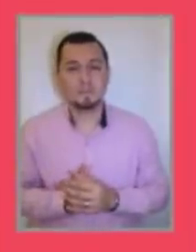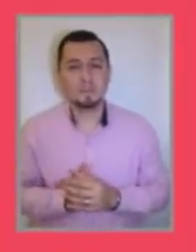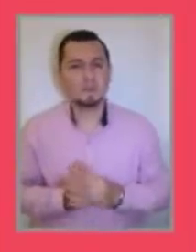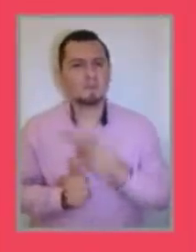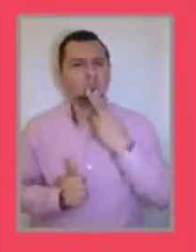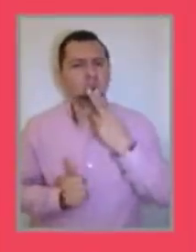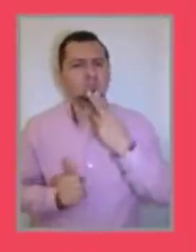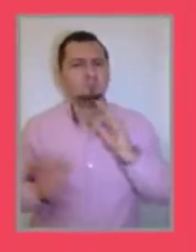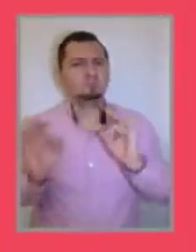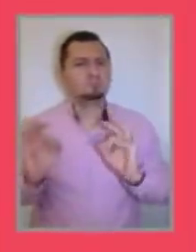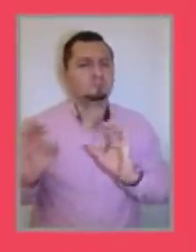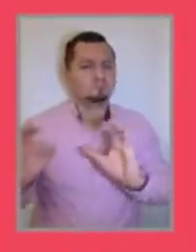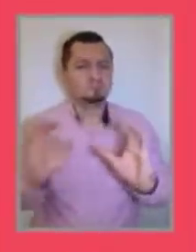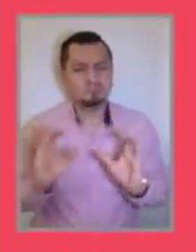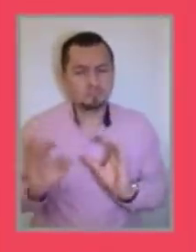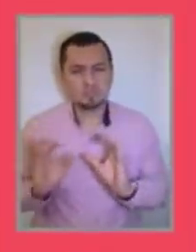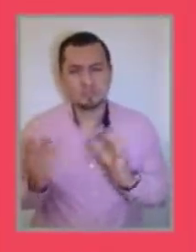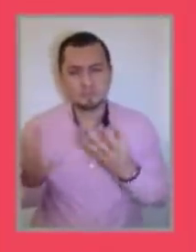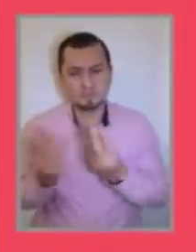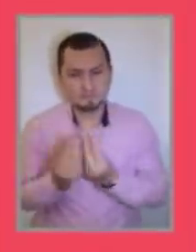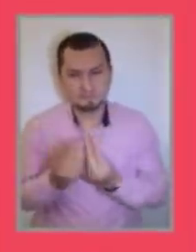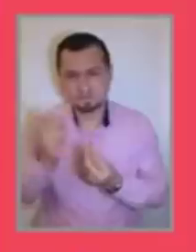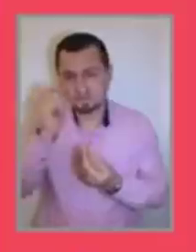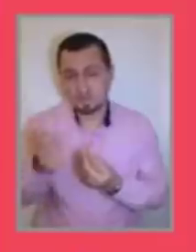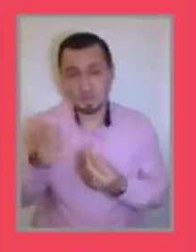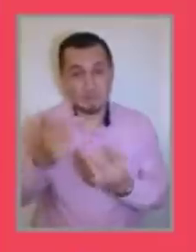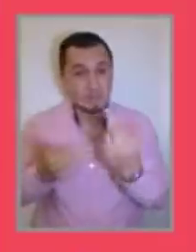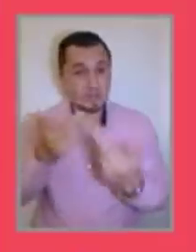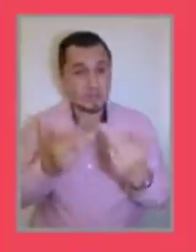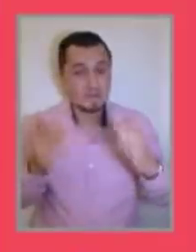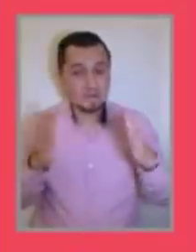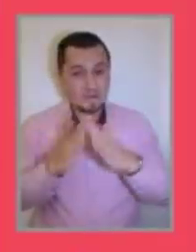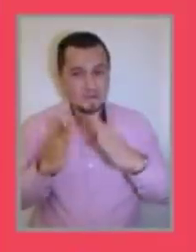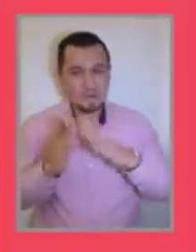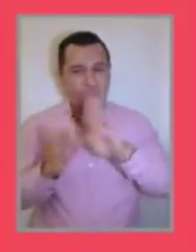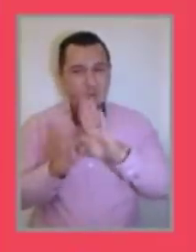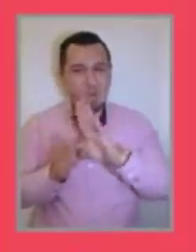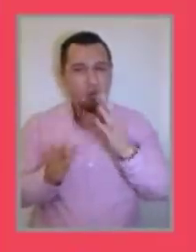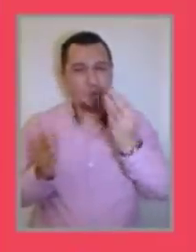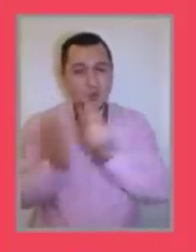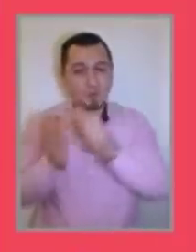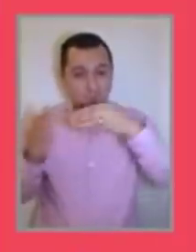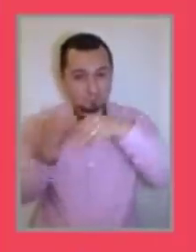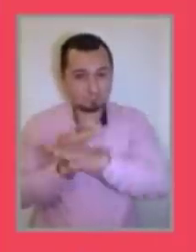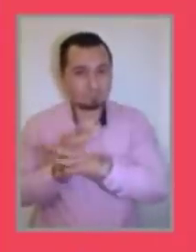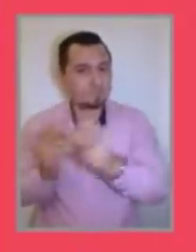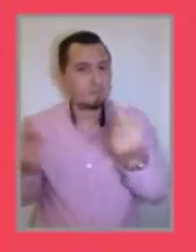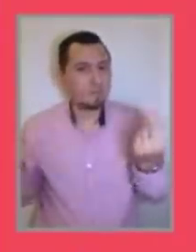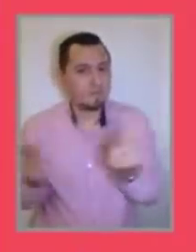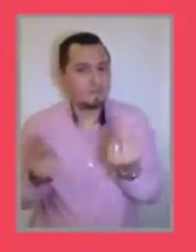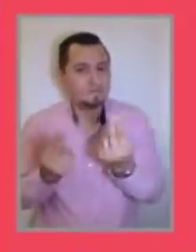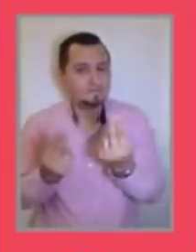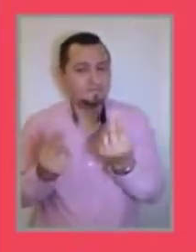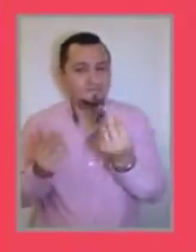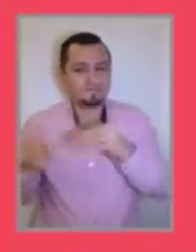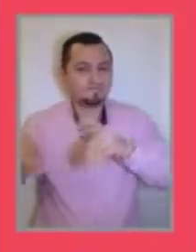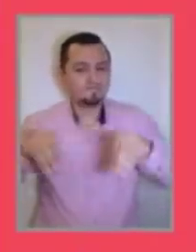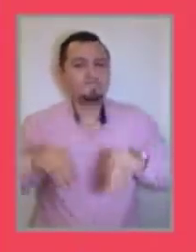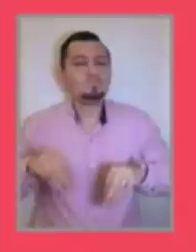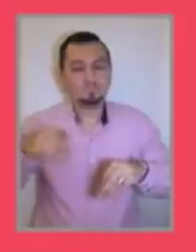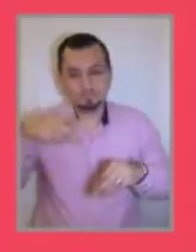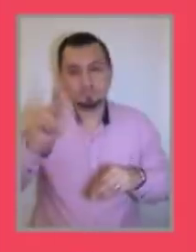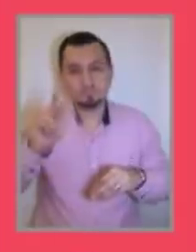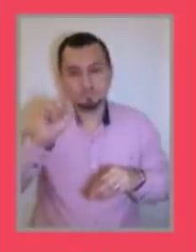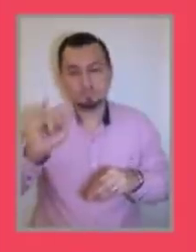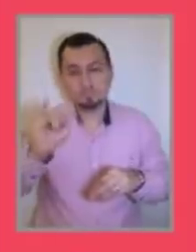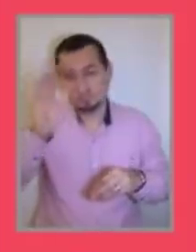funcionando, el Estado está en plena actividad, el regreso a clases es sin duda un tema que incide en la movilidad, pero evidentemente no es un